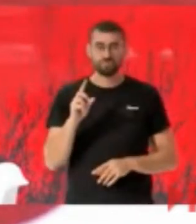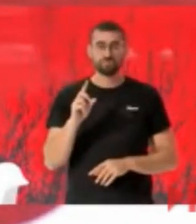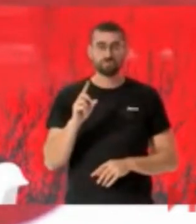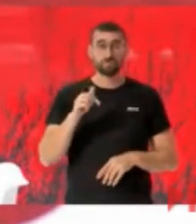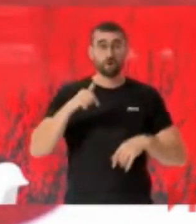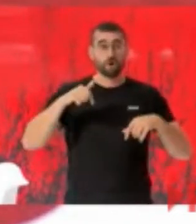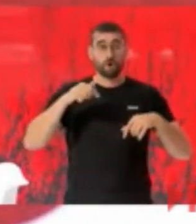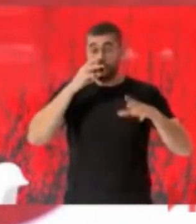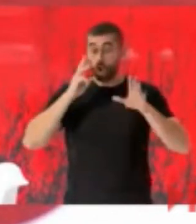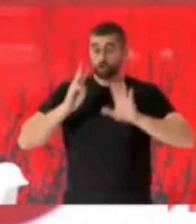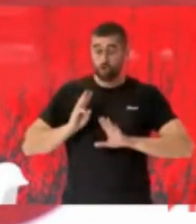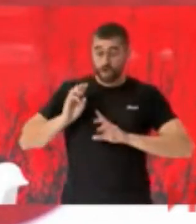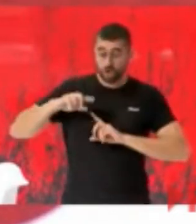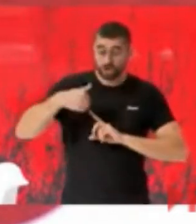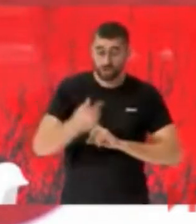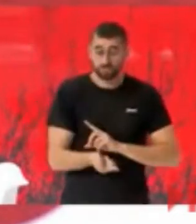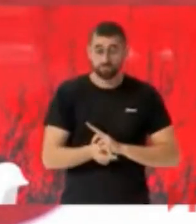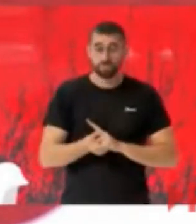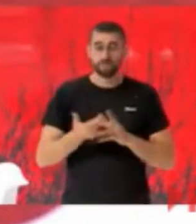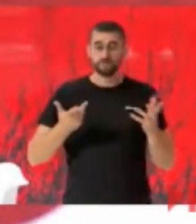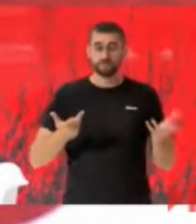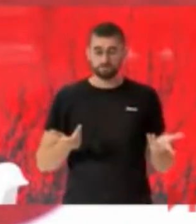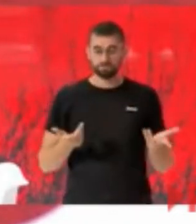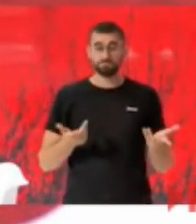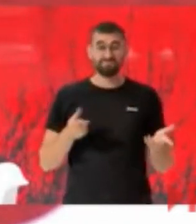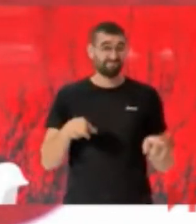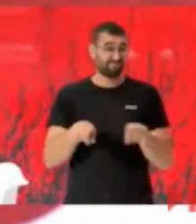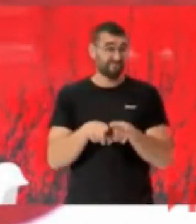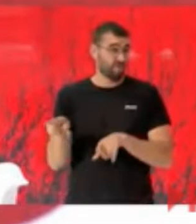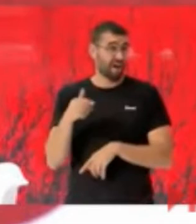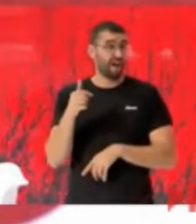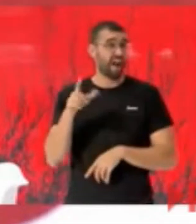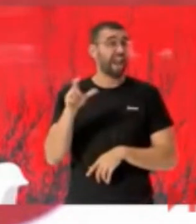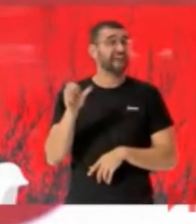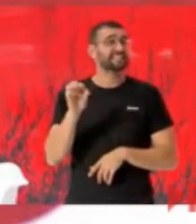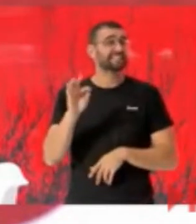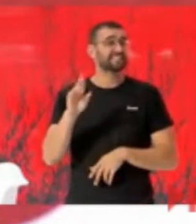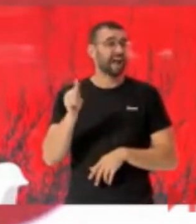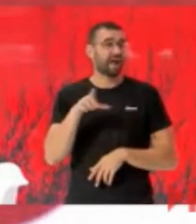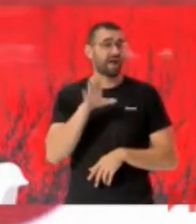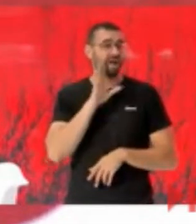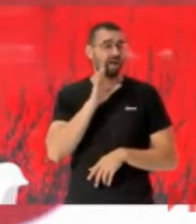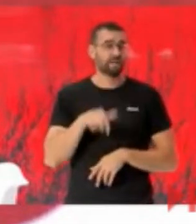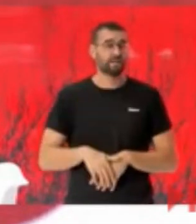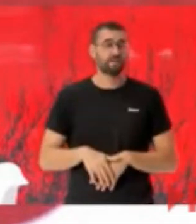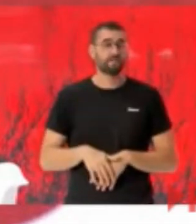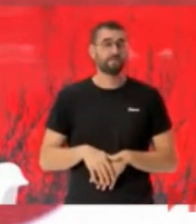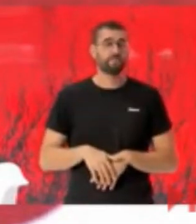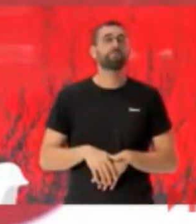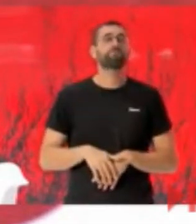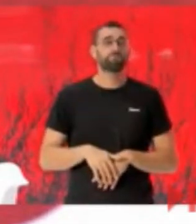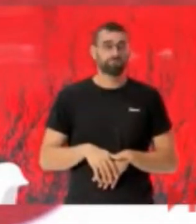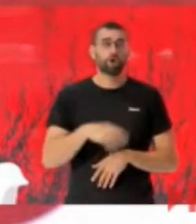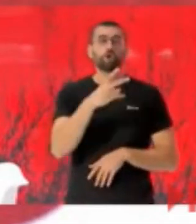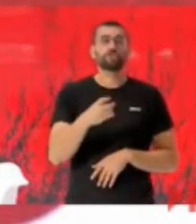Y 8 años después, alguien se ha referido, quizá Adriana, y ganamos las elecciones con